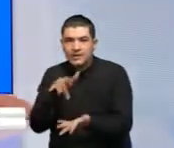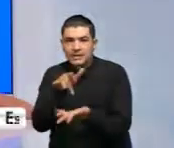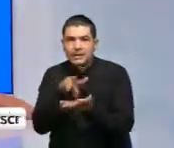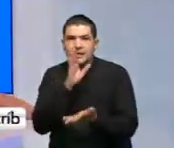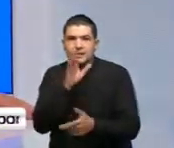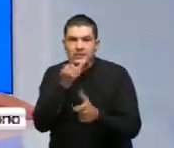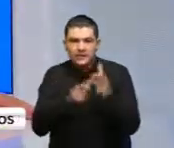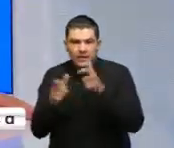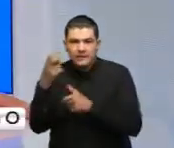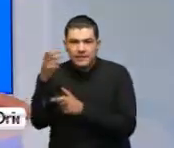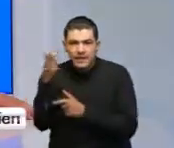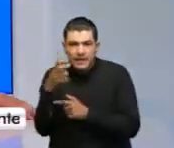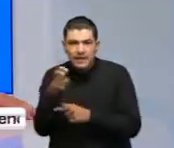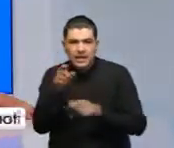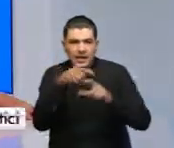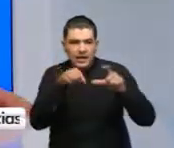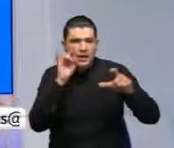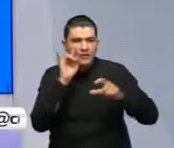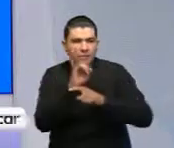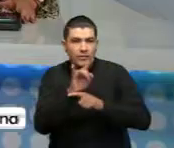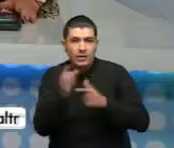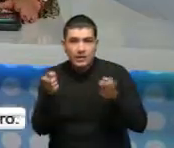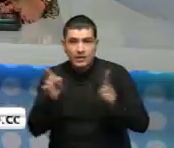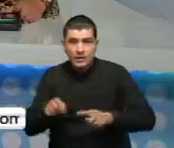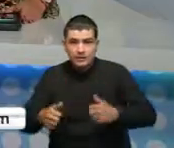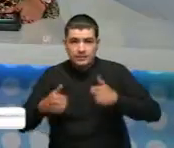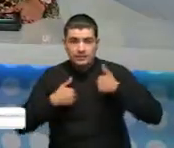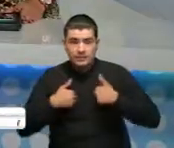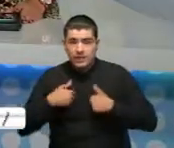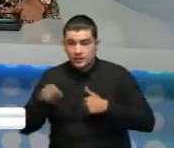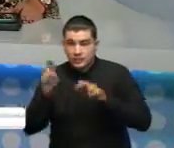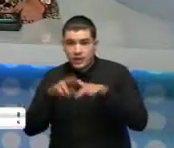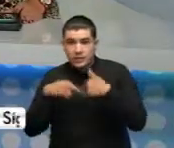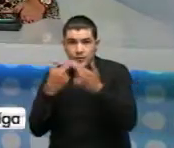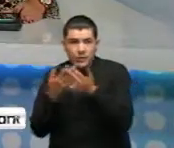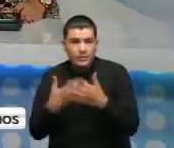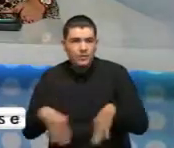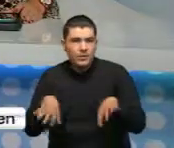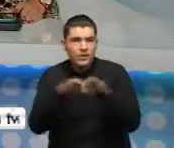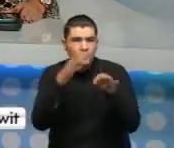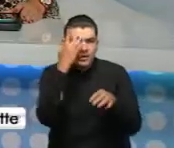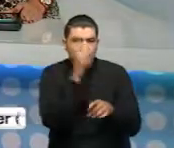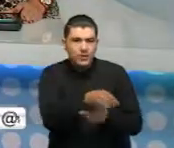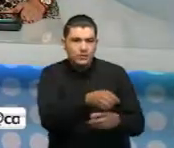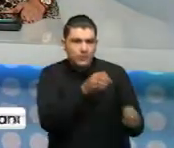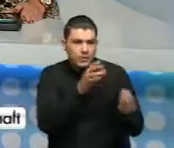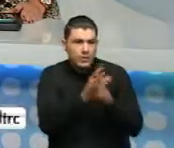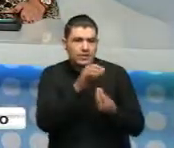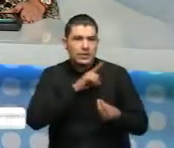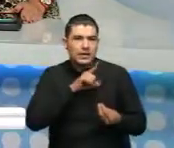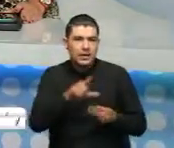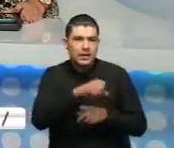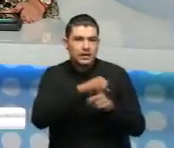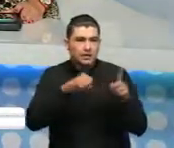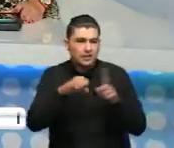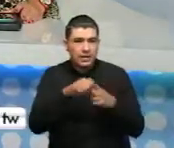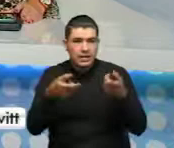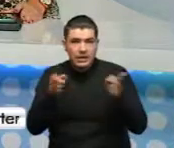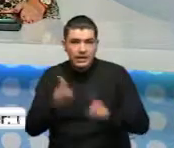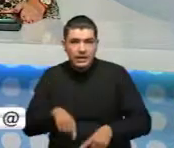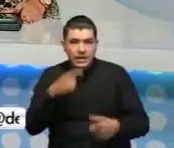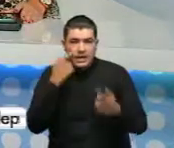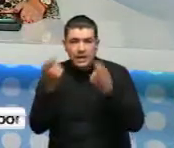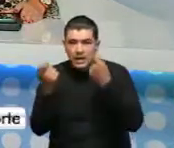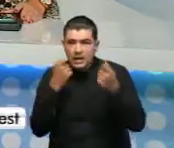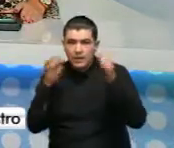Fiscalía, la Procuraduría y también Fuerzas Armadas. La prioridad de esta reunión, las amenazas a los líderes sociales, las estrategias para garantizar